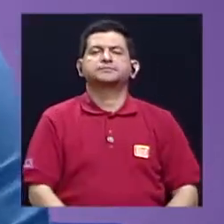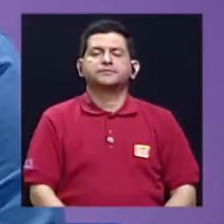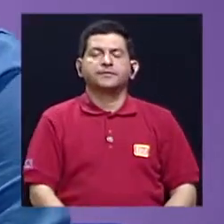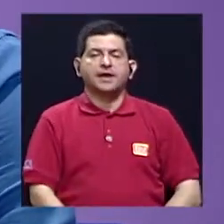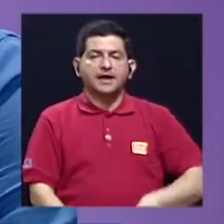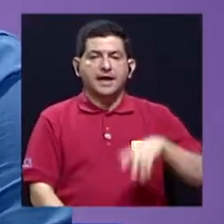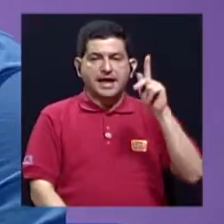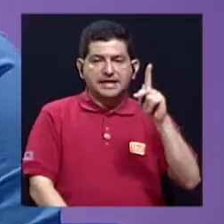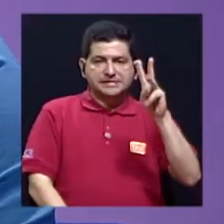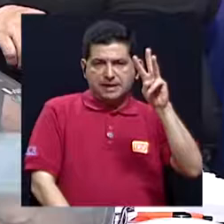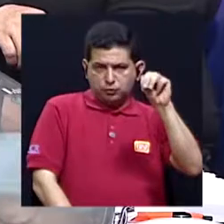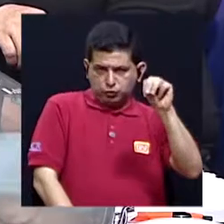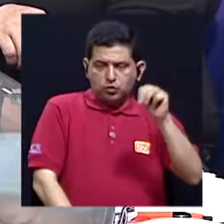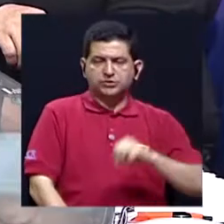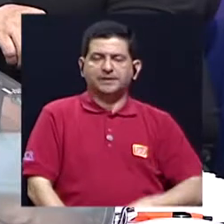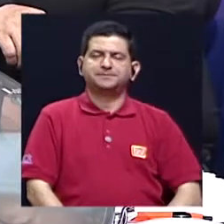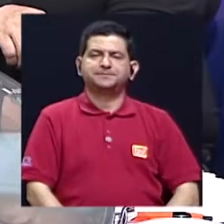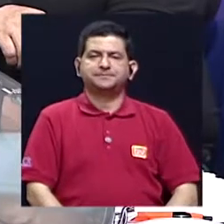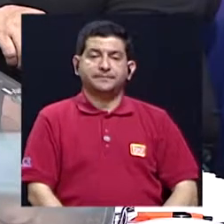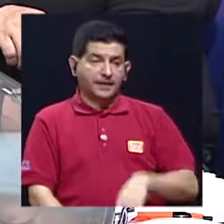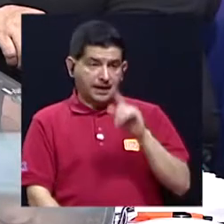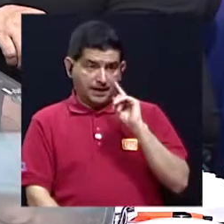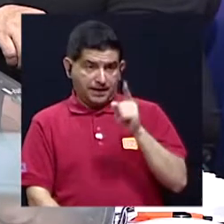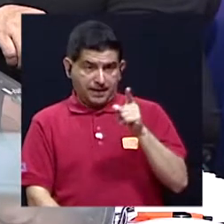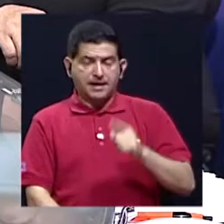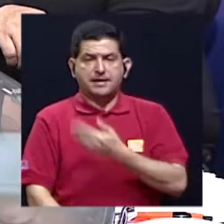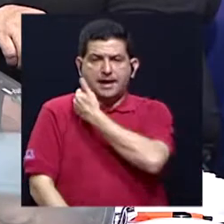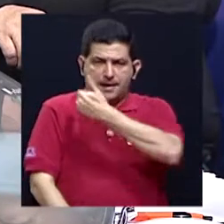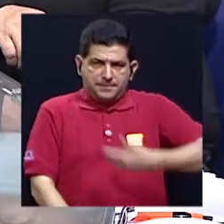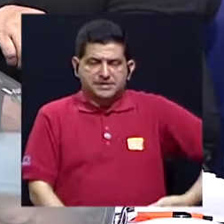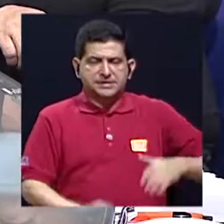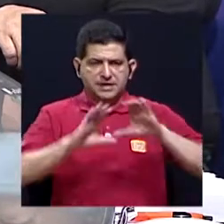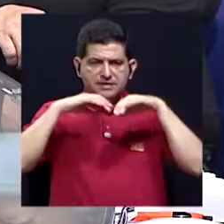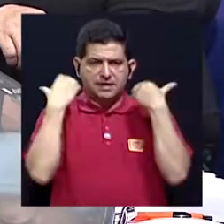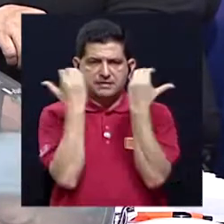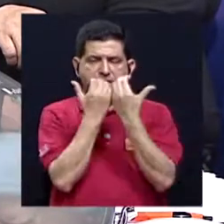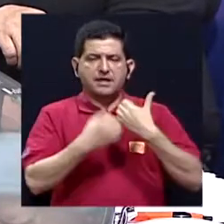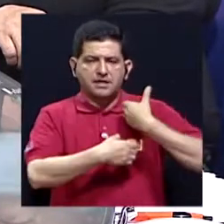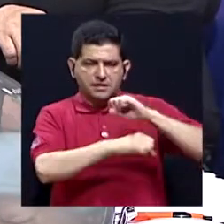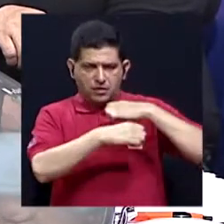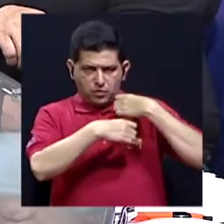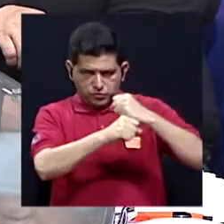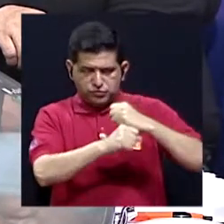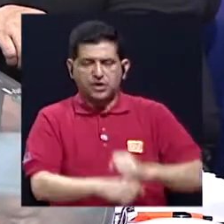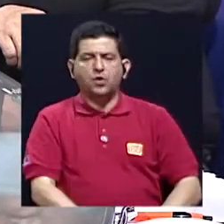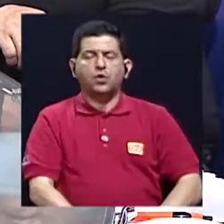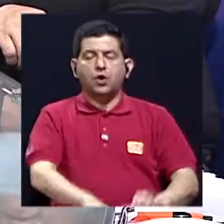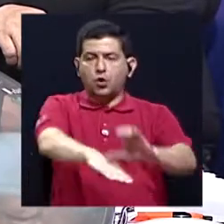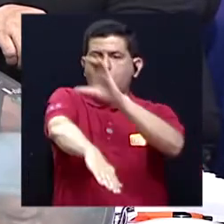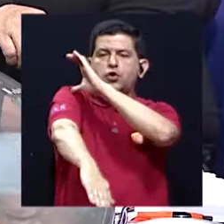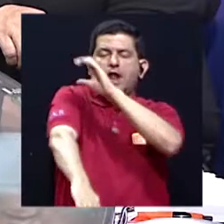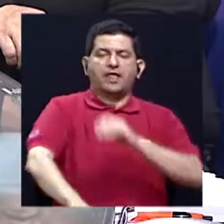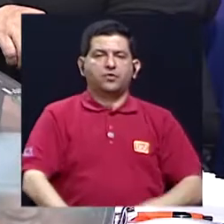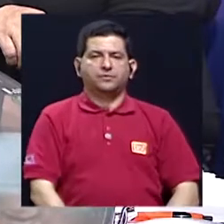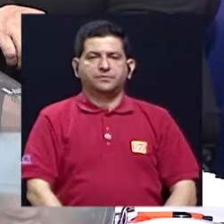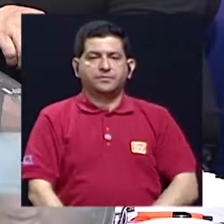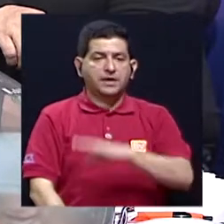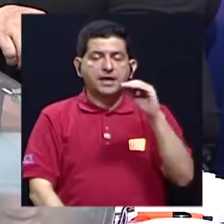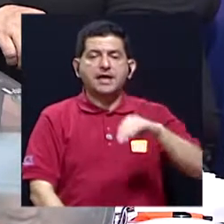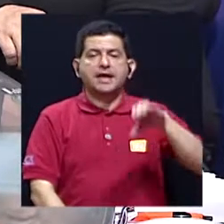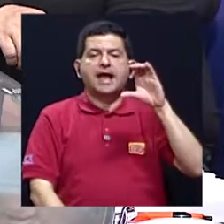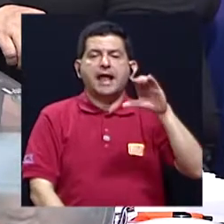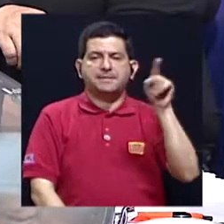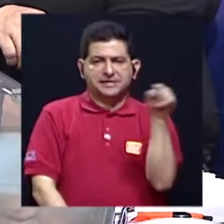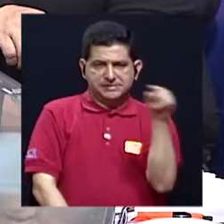A Crisia Montoya, ella es presidenta del Consejo Municipal de la Municipalidad de Coronado, y a